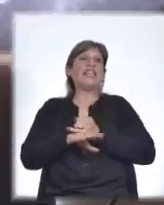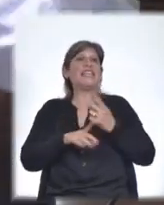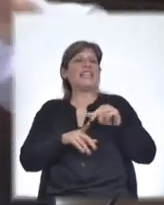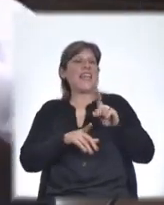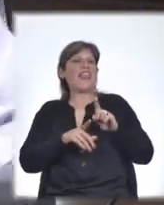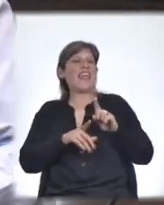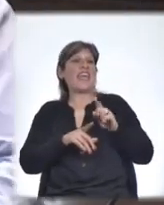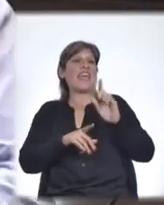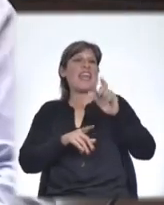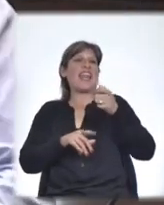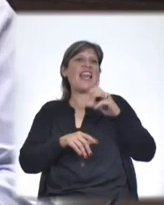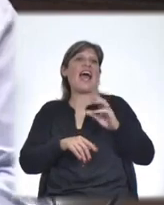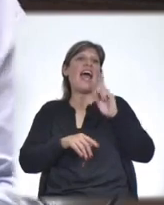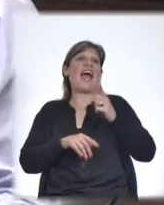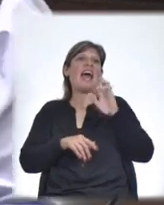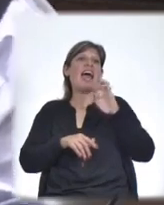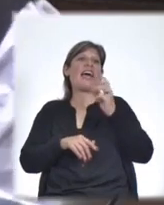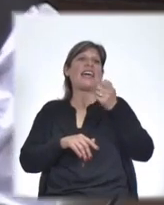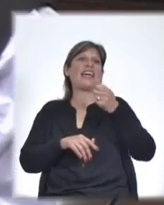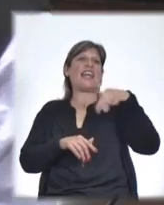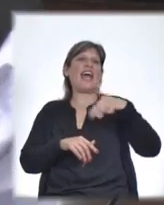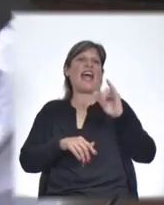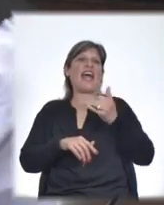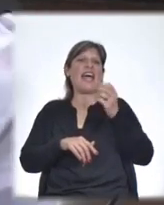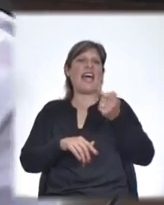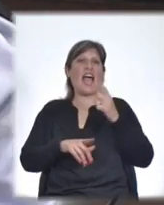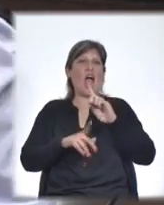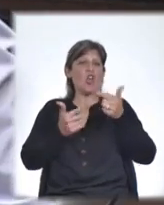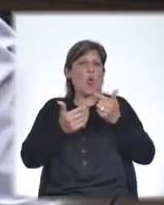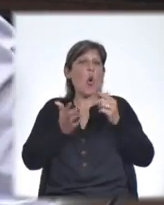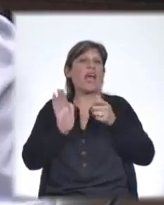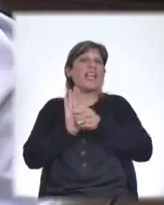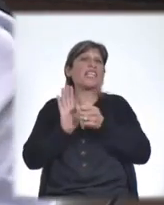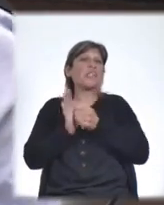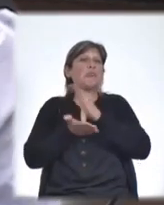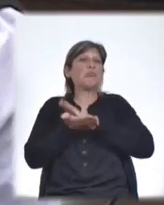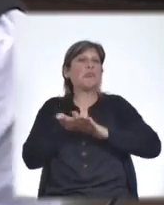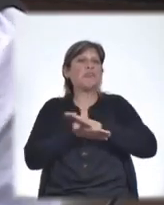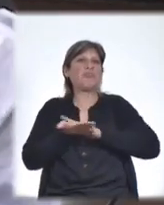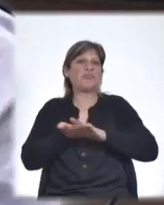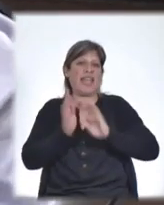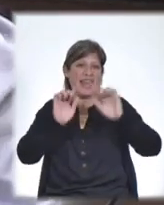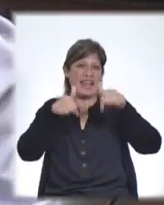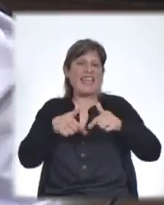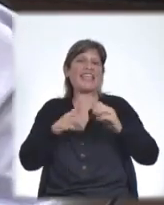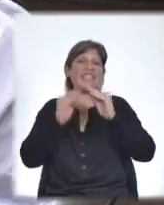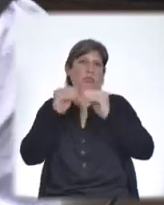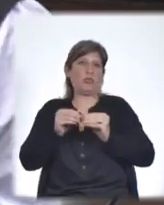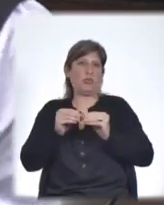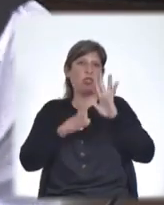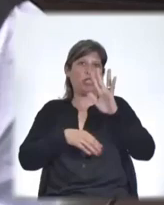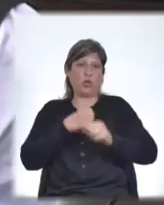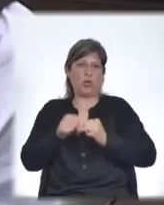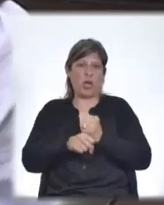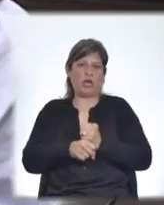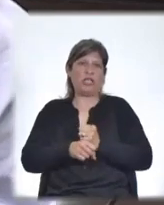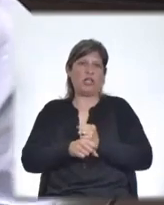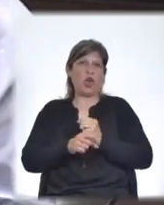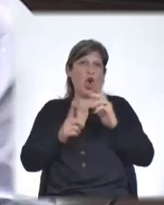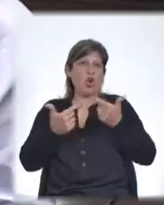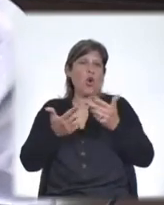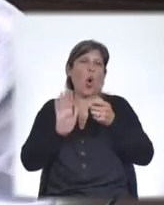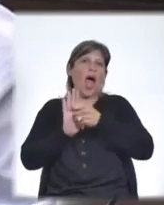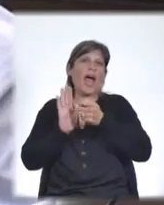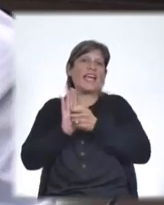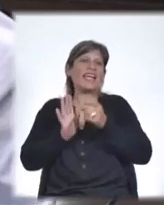que se votó en la ley de urgente consideración? No hay un solo artículo sobre eso en este presupuesto quinquenal. No hay un solo